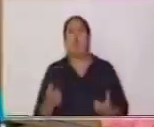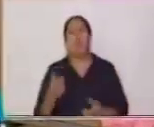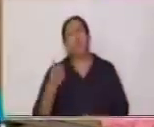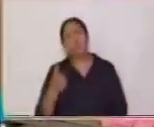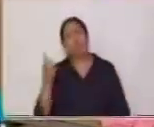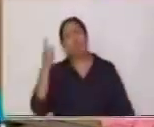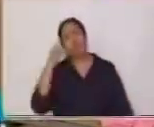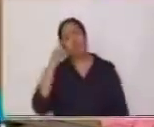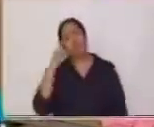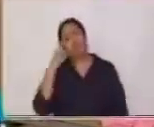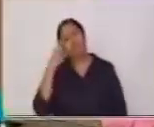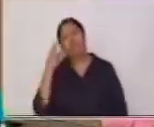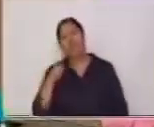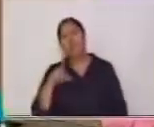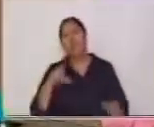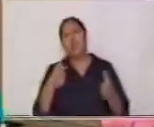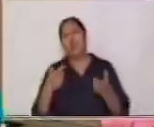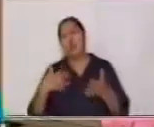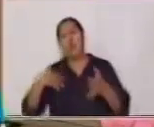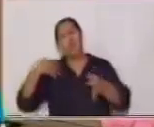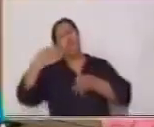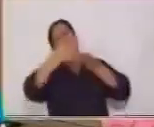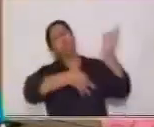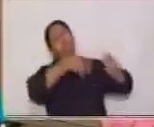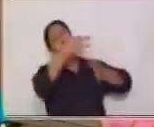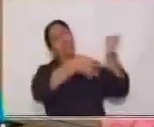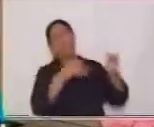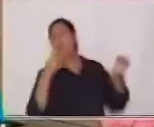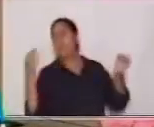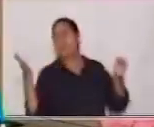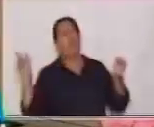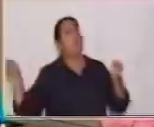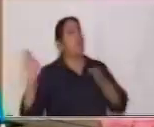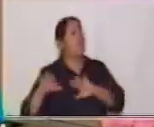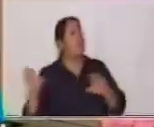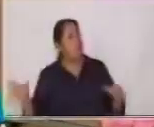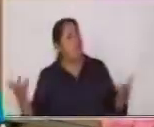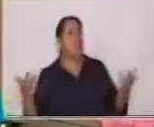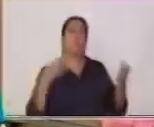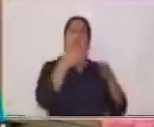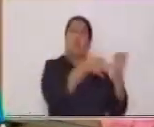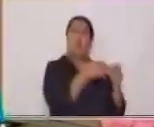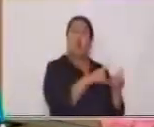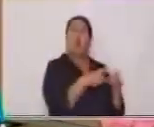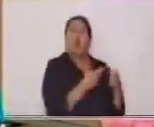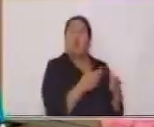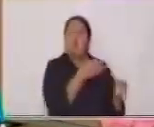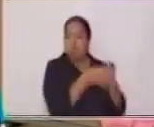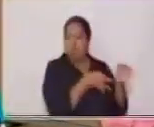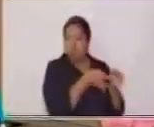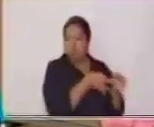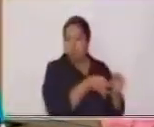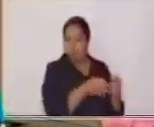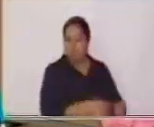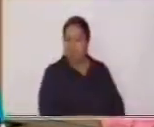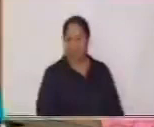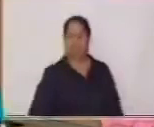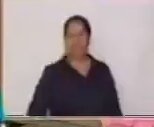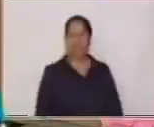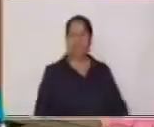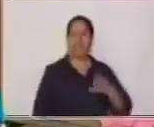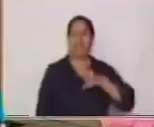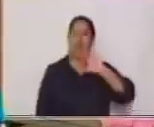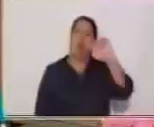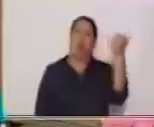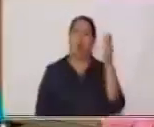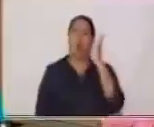puedes contarle a alguien más lo que le sucedió el día que visitaron el huerto. Tenemos otra experiencia. El